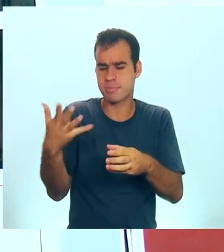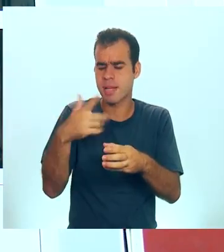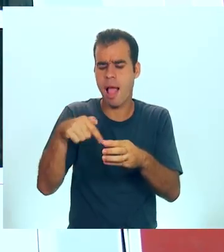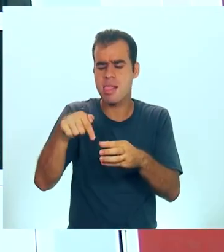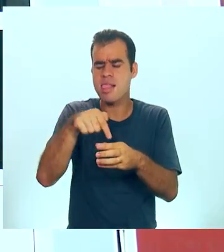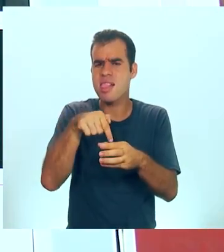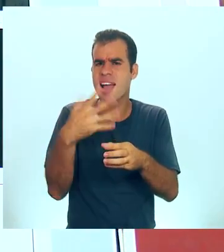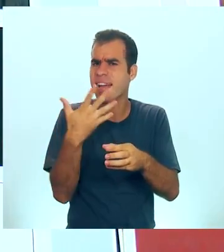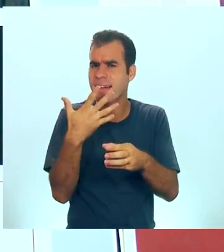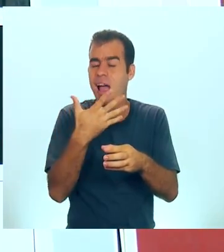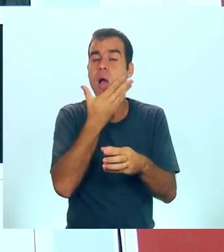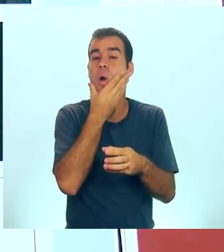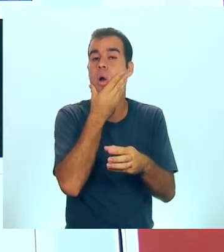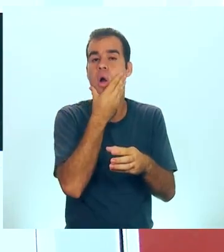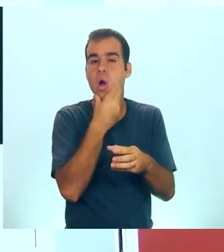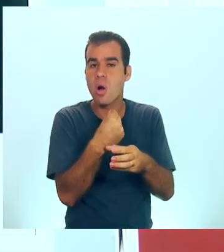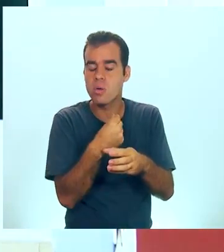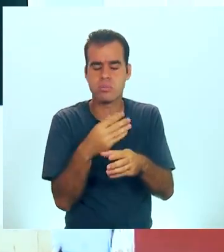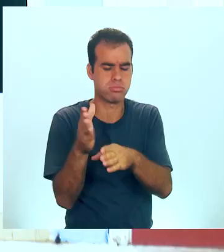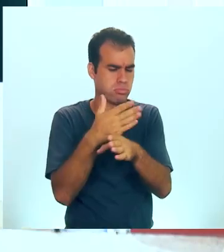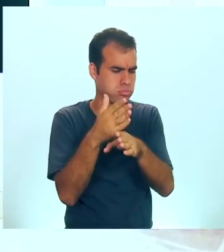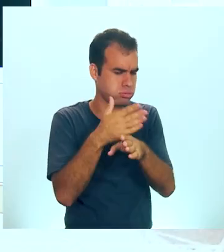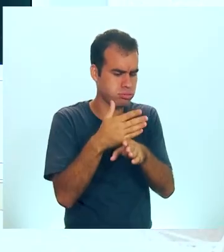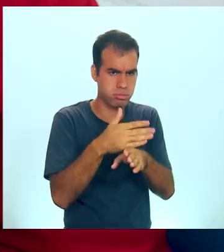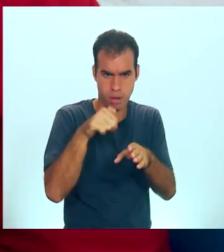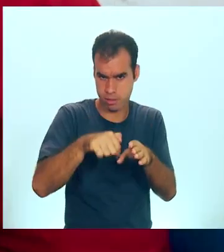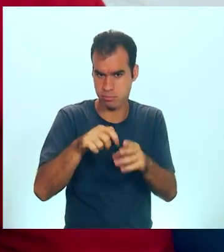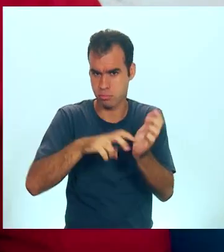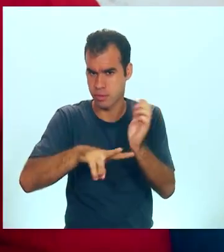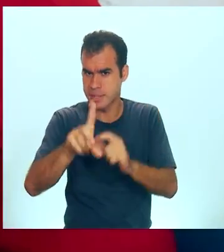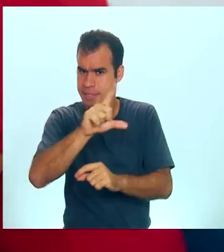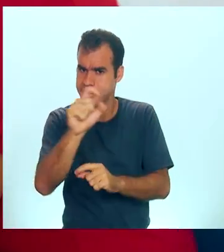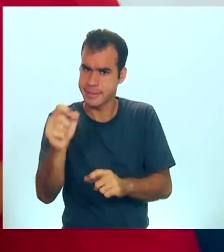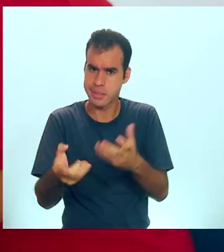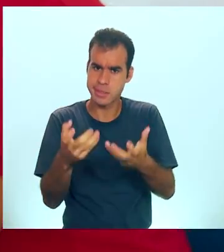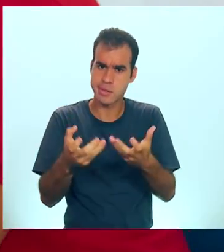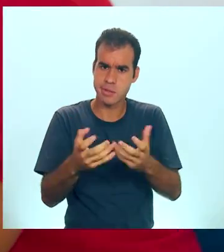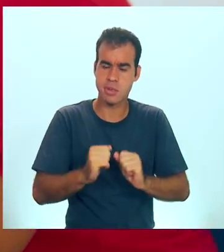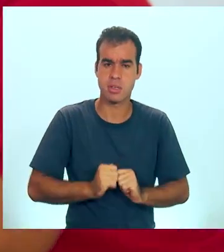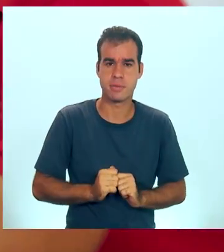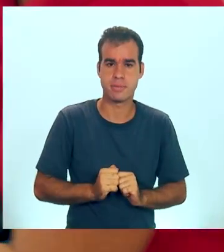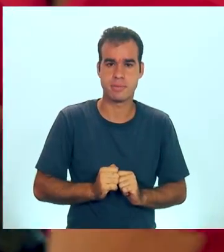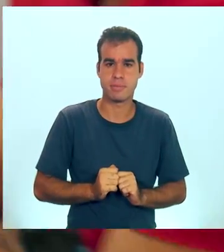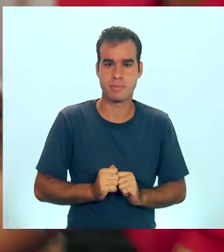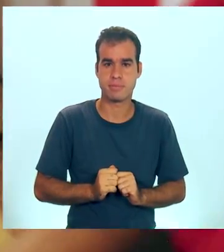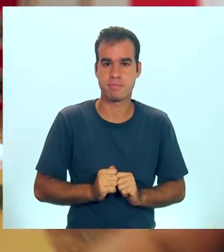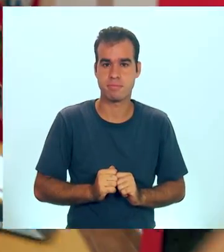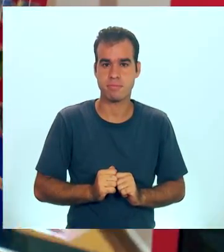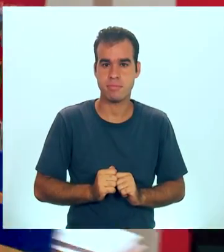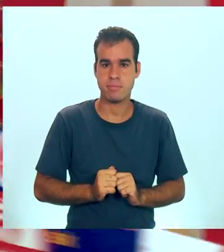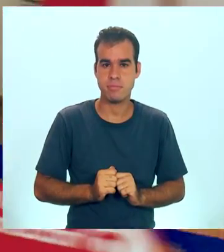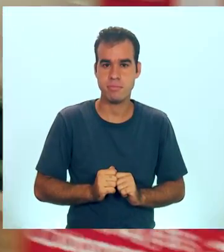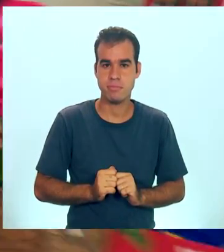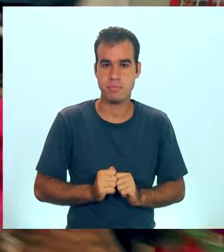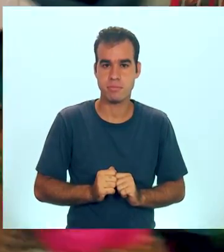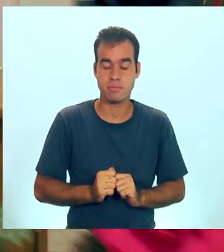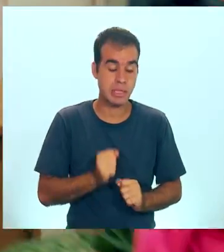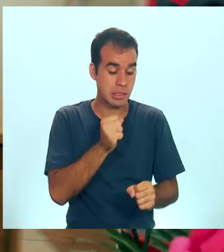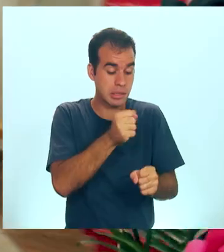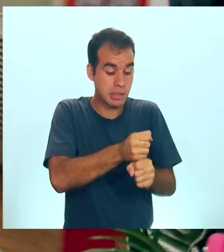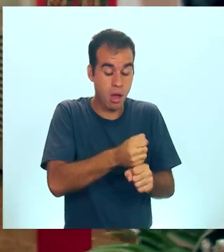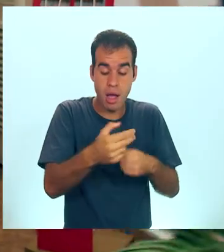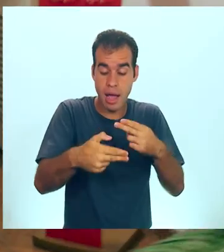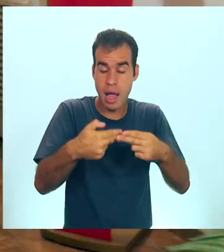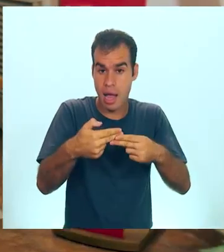por jóvenes de varios sectores acá de la provincia de Cienfuegos. Y dentro de, o sea, las funciones que desarrollaron